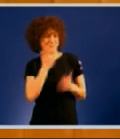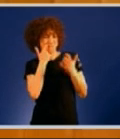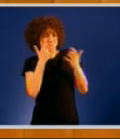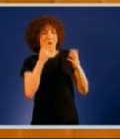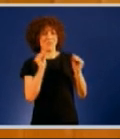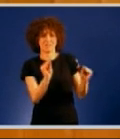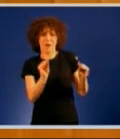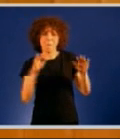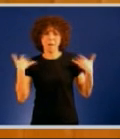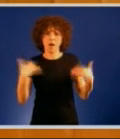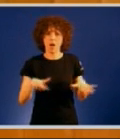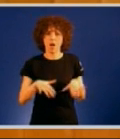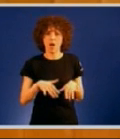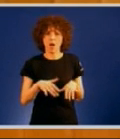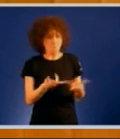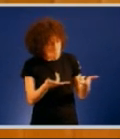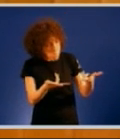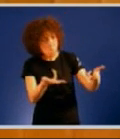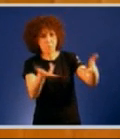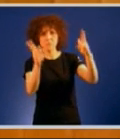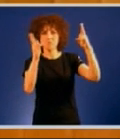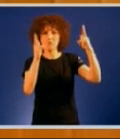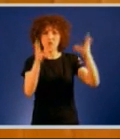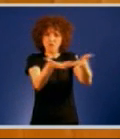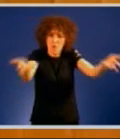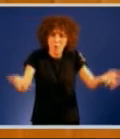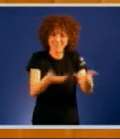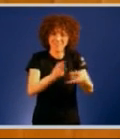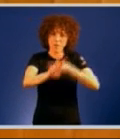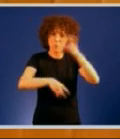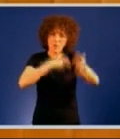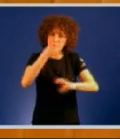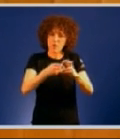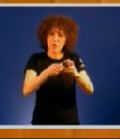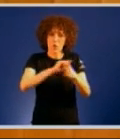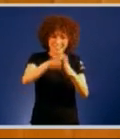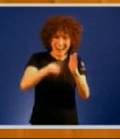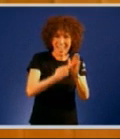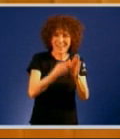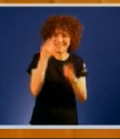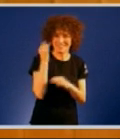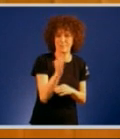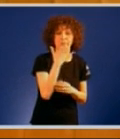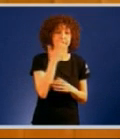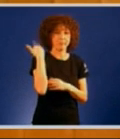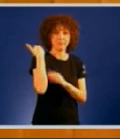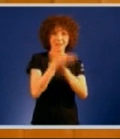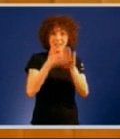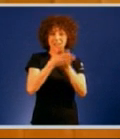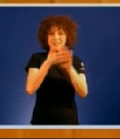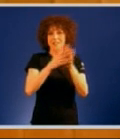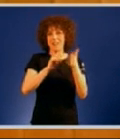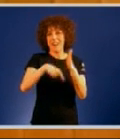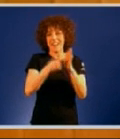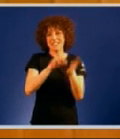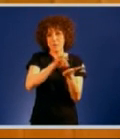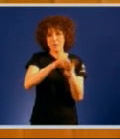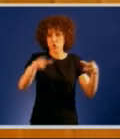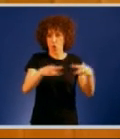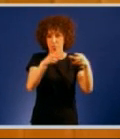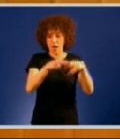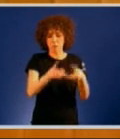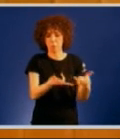bastante chamativo que se permita ou que se impulse modificacións de distintas leis, falábamos antes do tema da